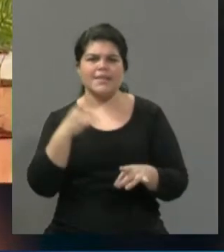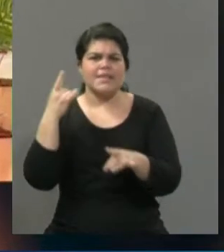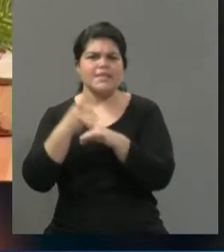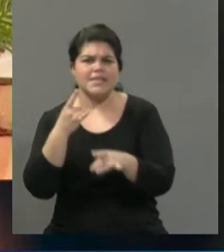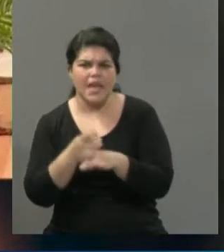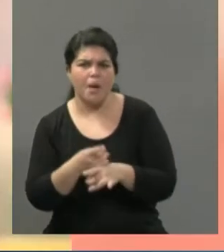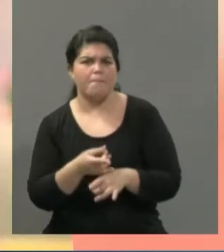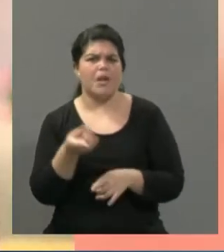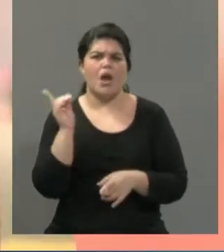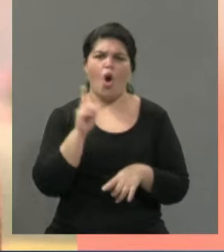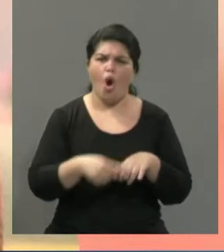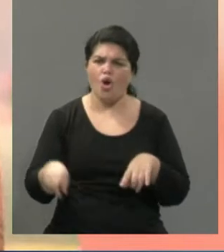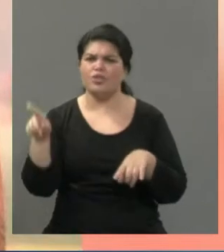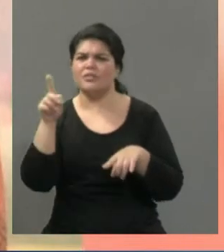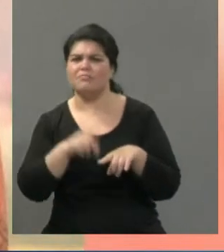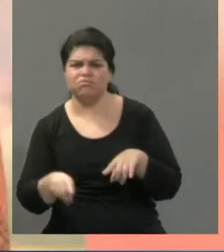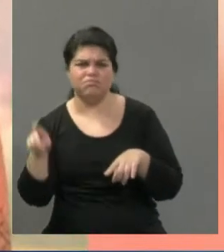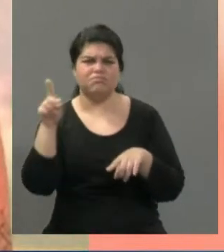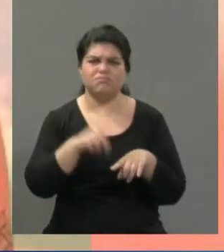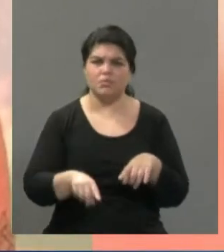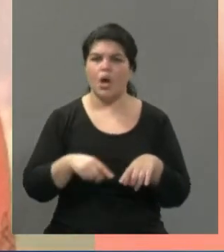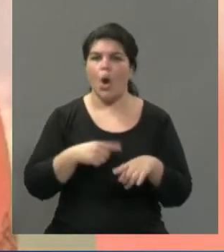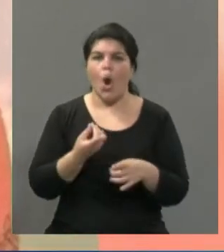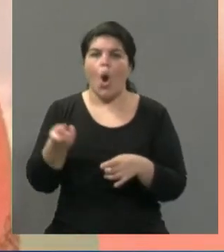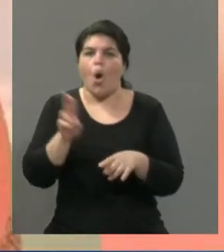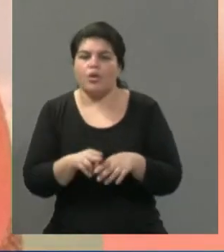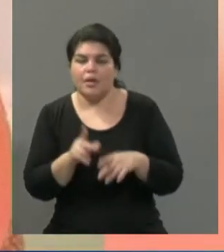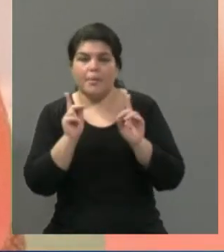sistemática de molestia y reproducción del daño